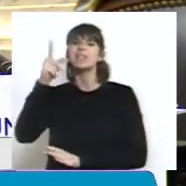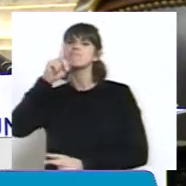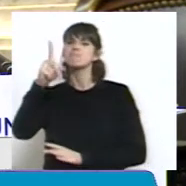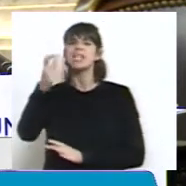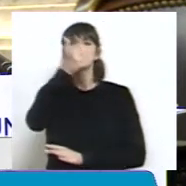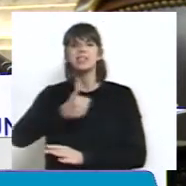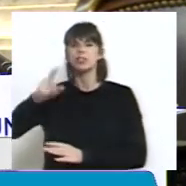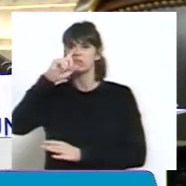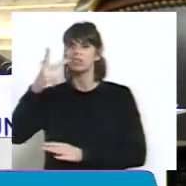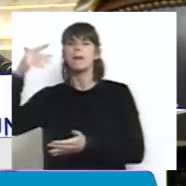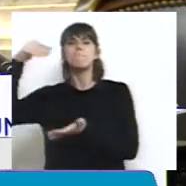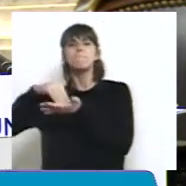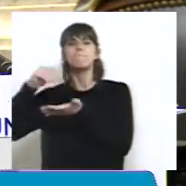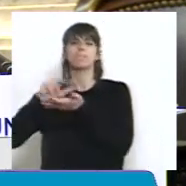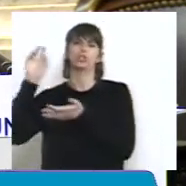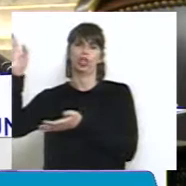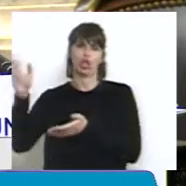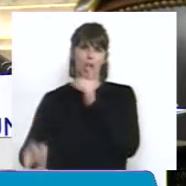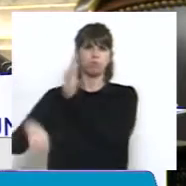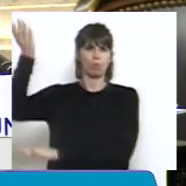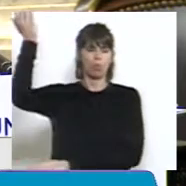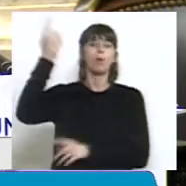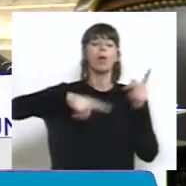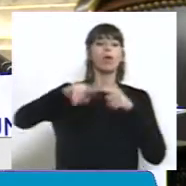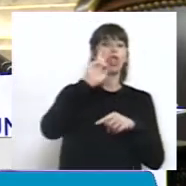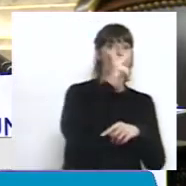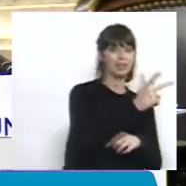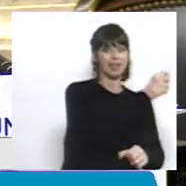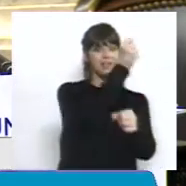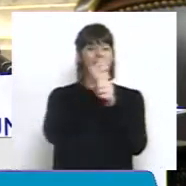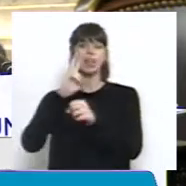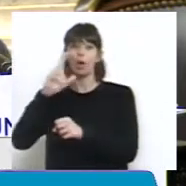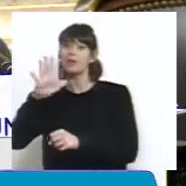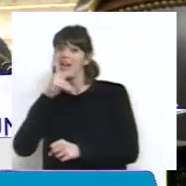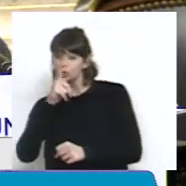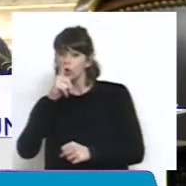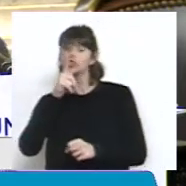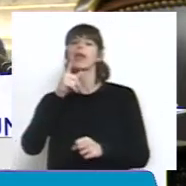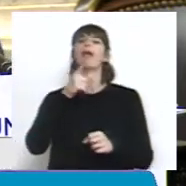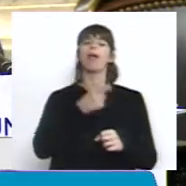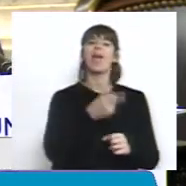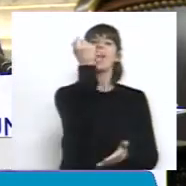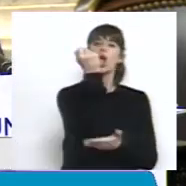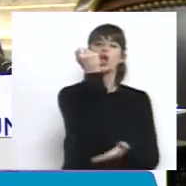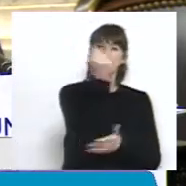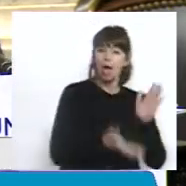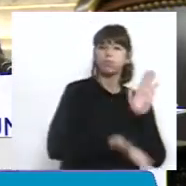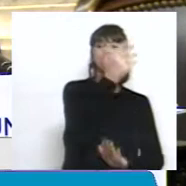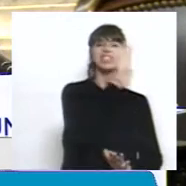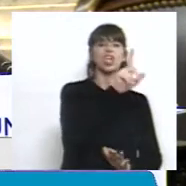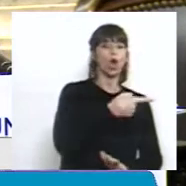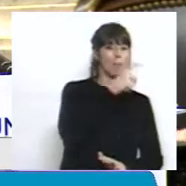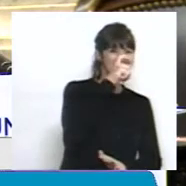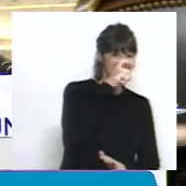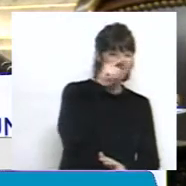23.673 millones de dólares. En cambio, entre el 2003 y el 2014 el crecimiento promedio fue 5,7 y la deuda